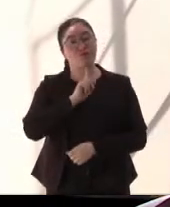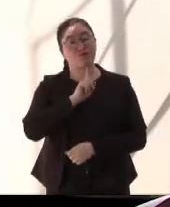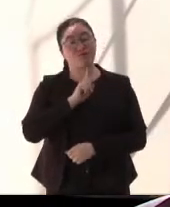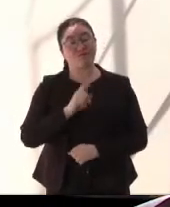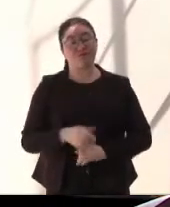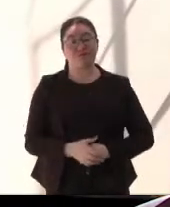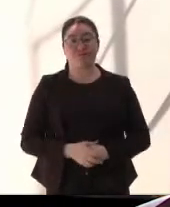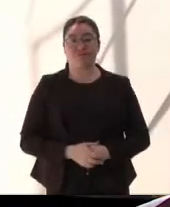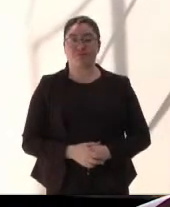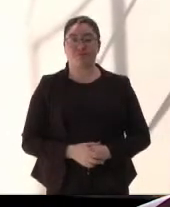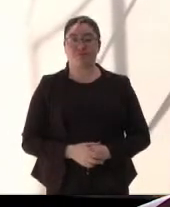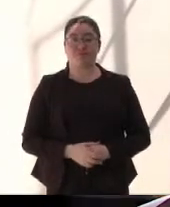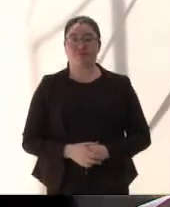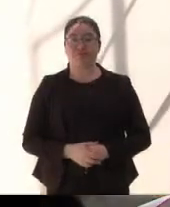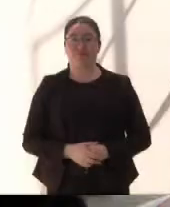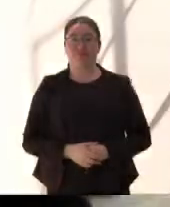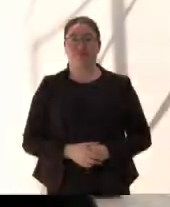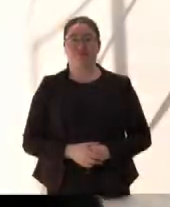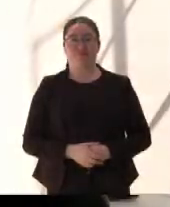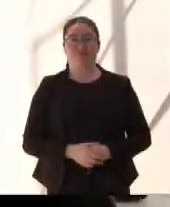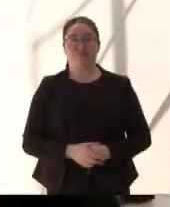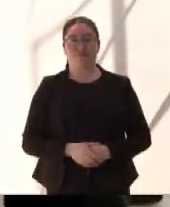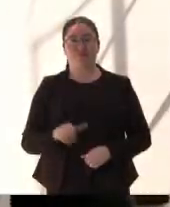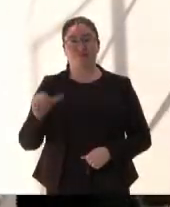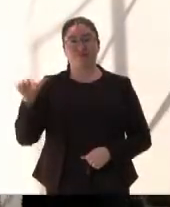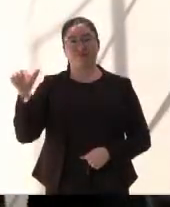estamos aquí